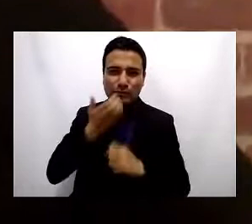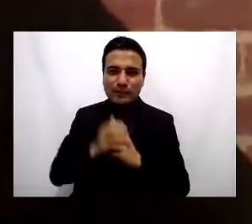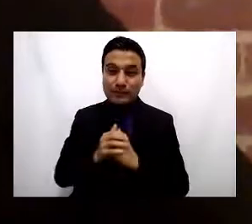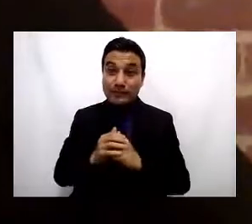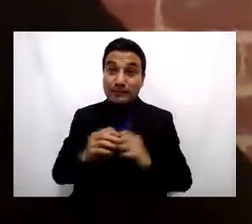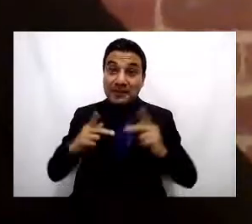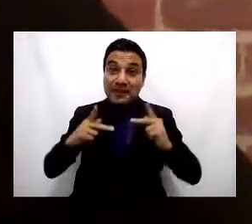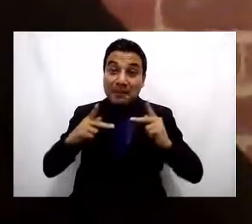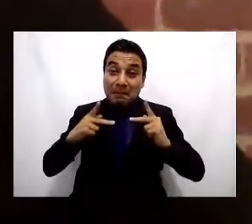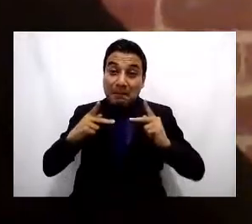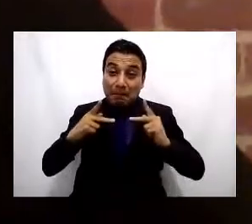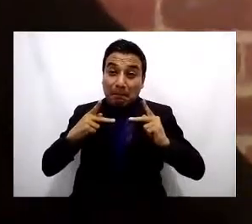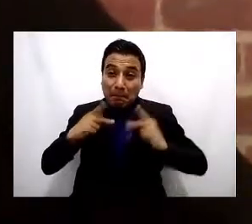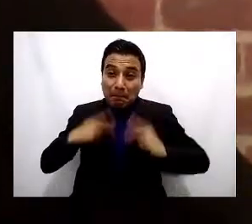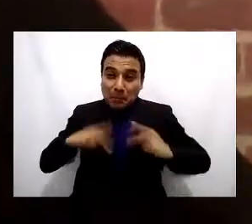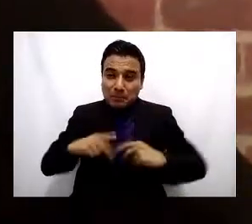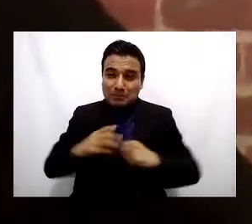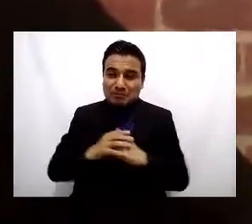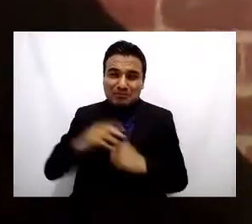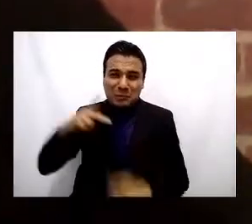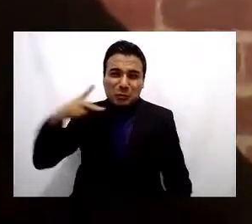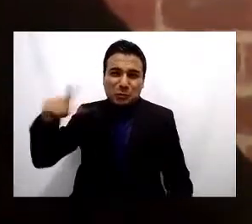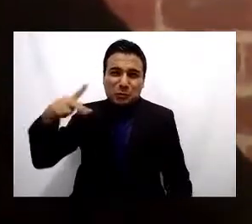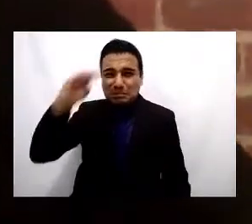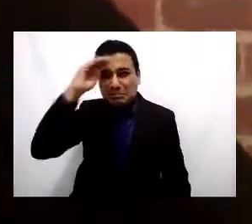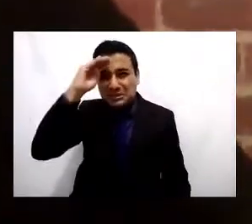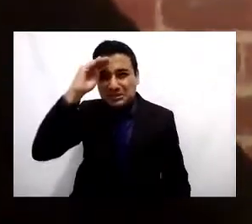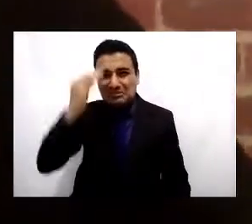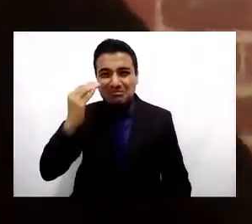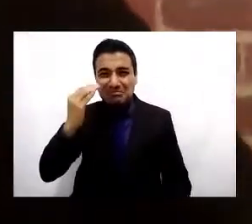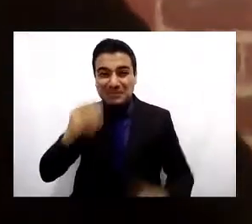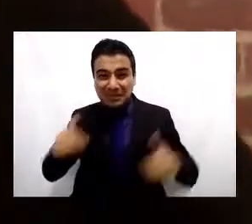entendido en una finalidad extremadamente menor.